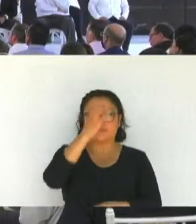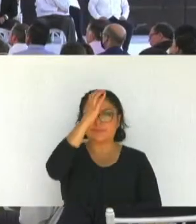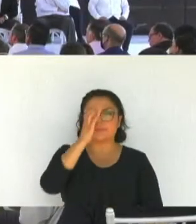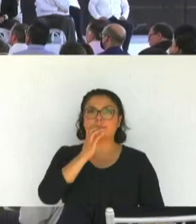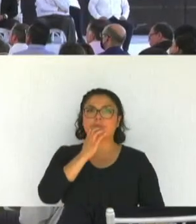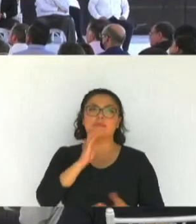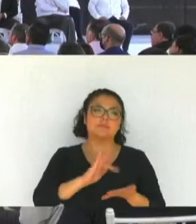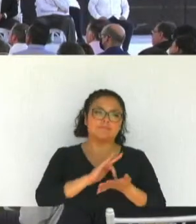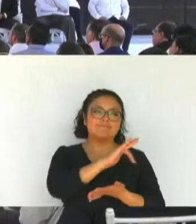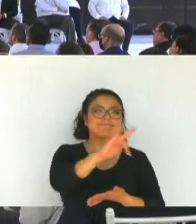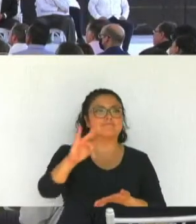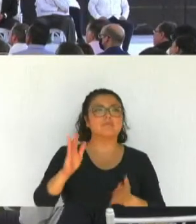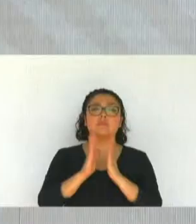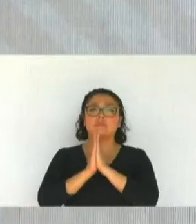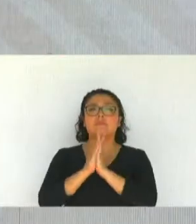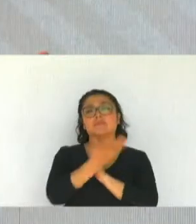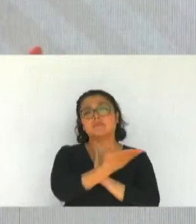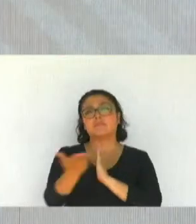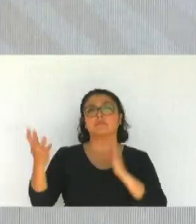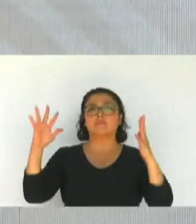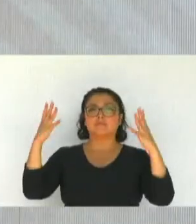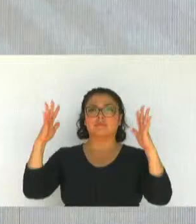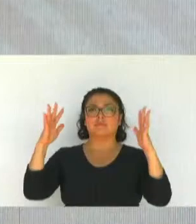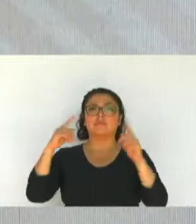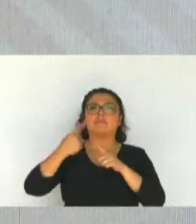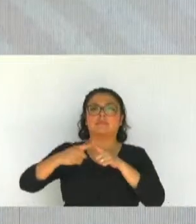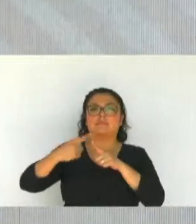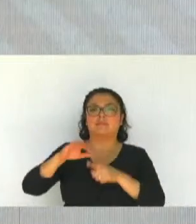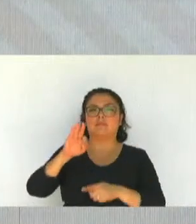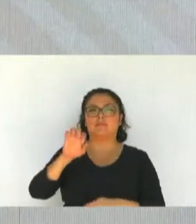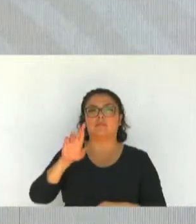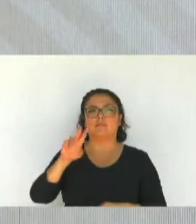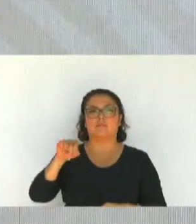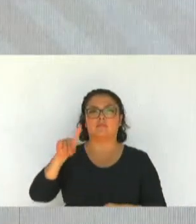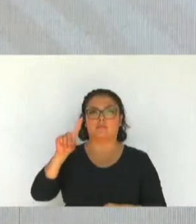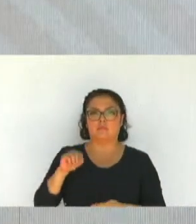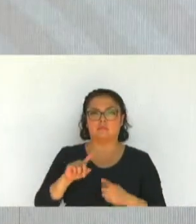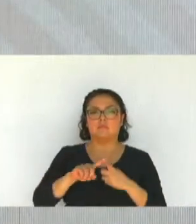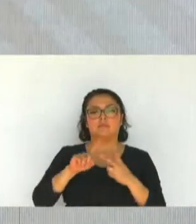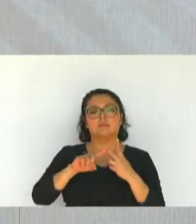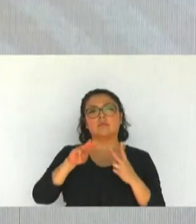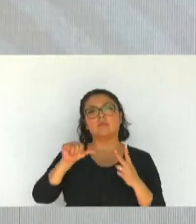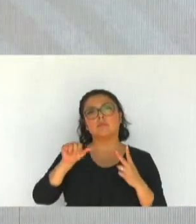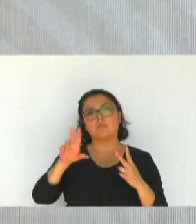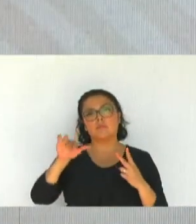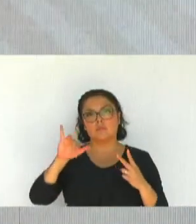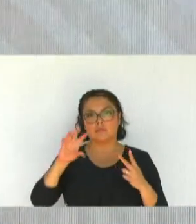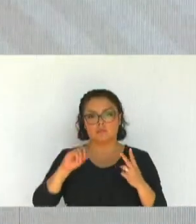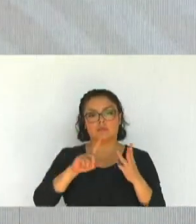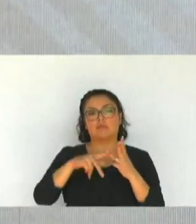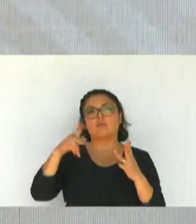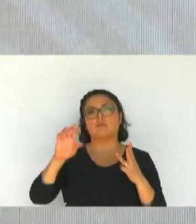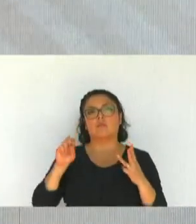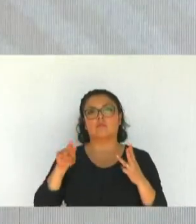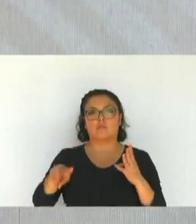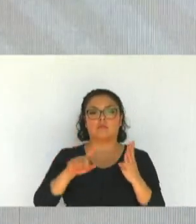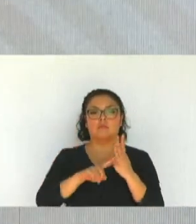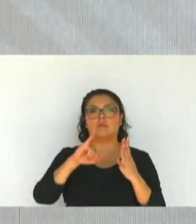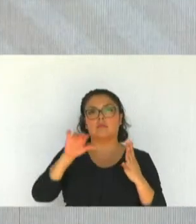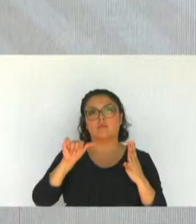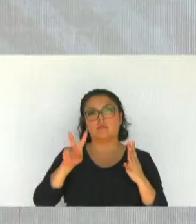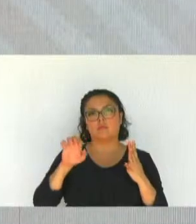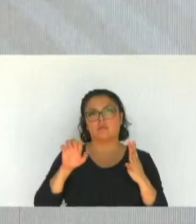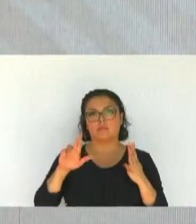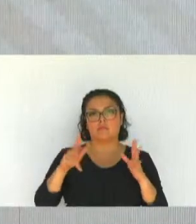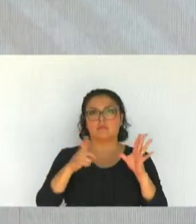y voy a pedir un aplauso, por favor, a Fernando Alanís, Mauricio Flores, Karen, Jaime, Javier Guerrero